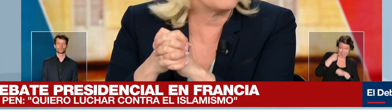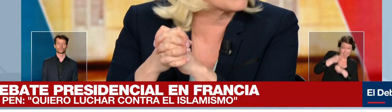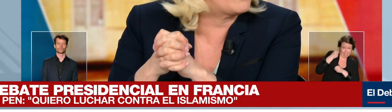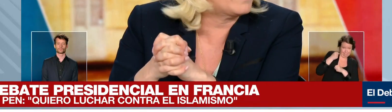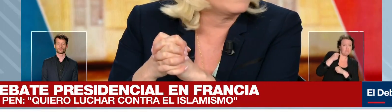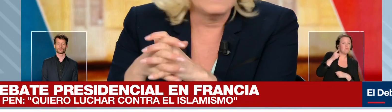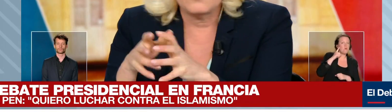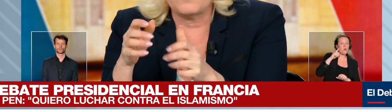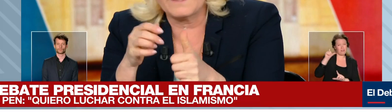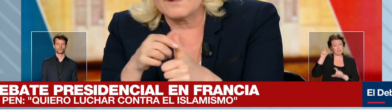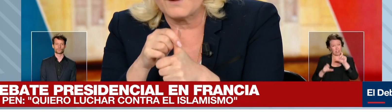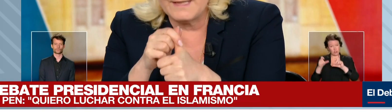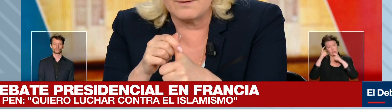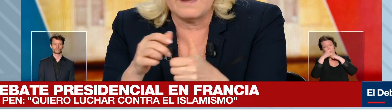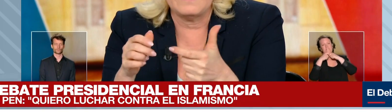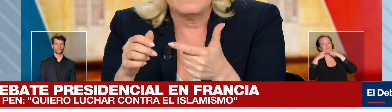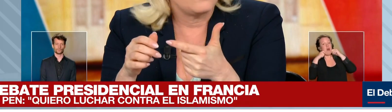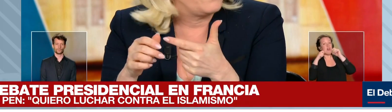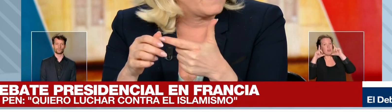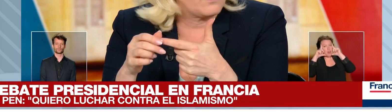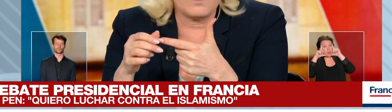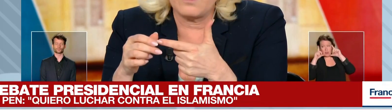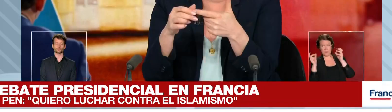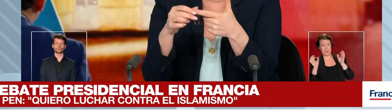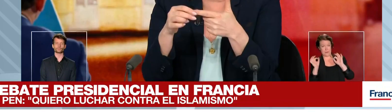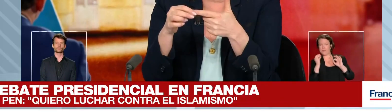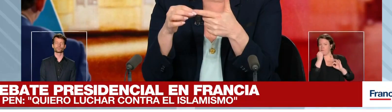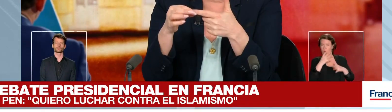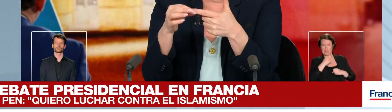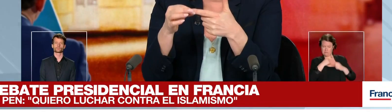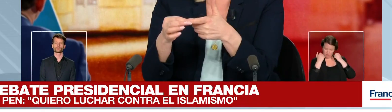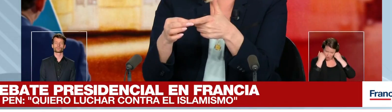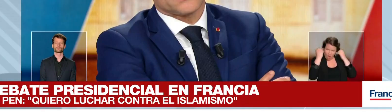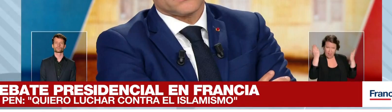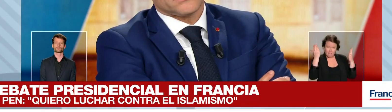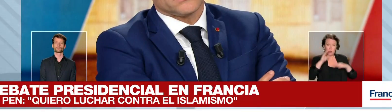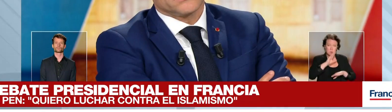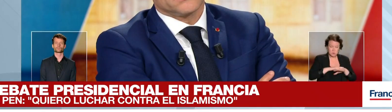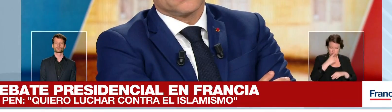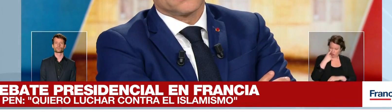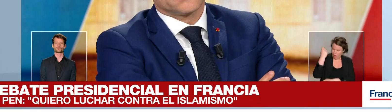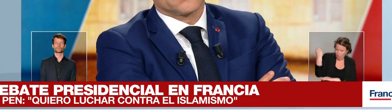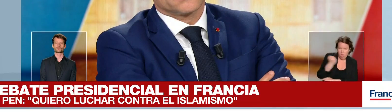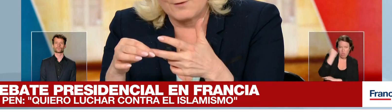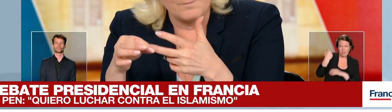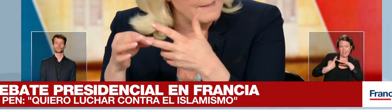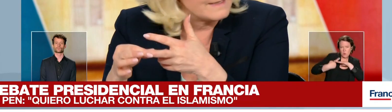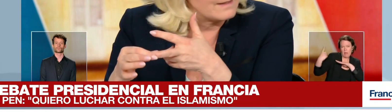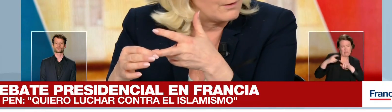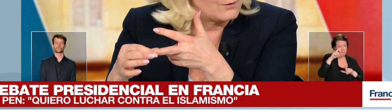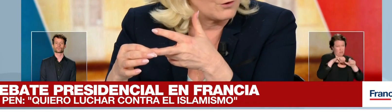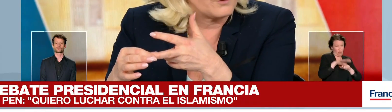atrevan a decirlo, porque las que no lo usan dicen que son terminan siendo aisladas,